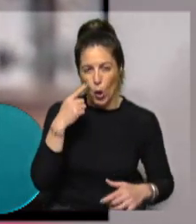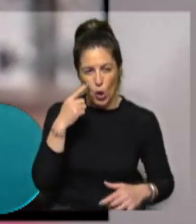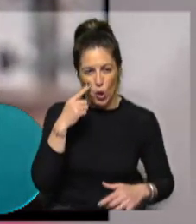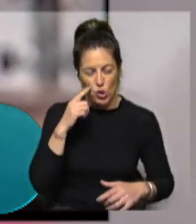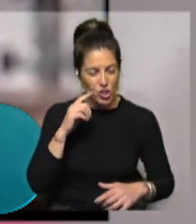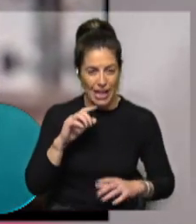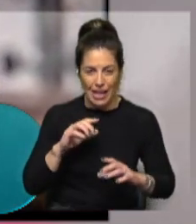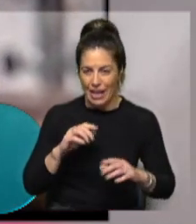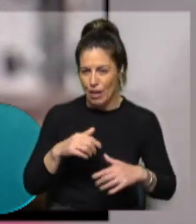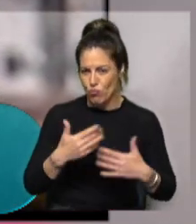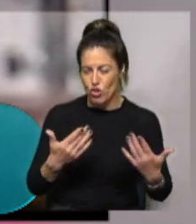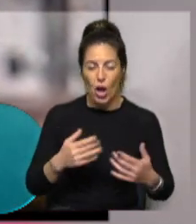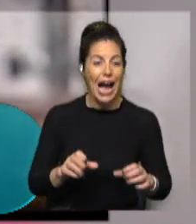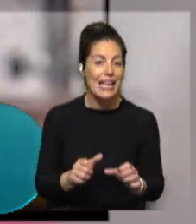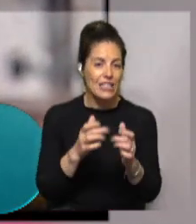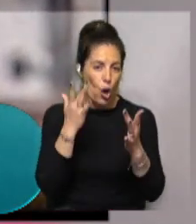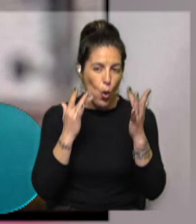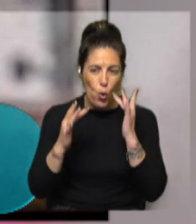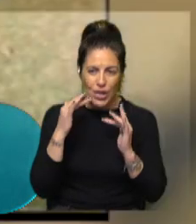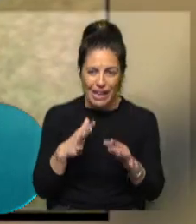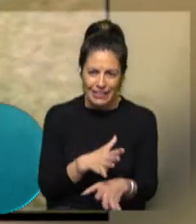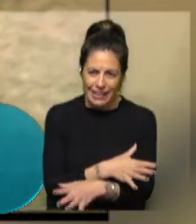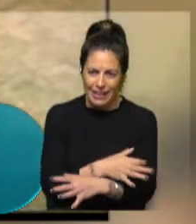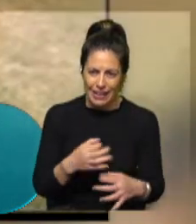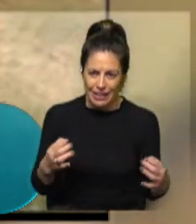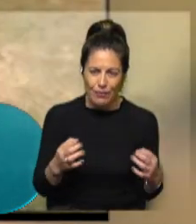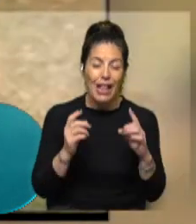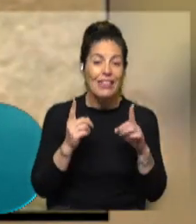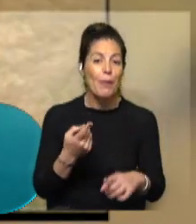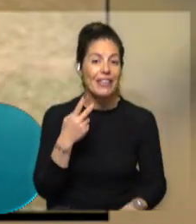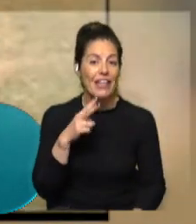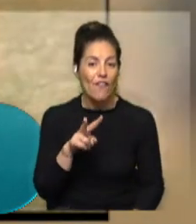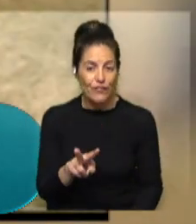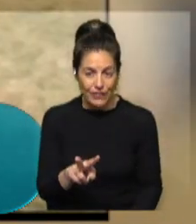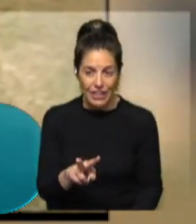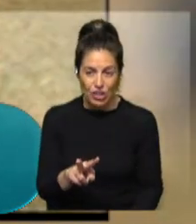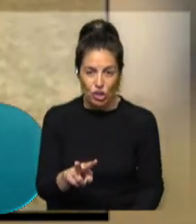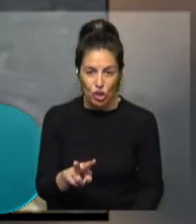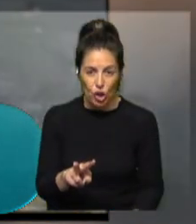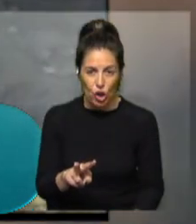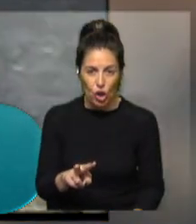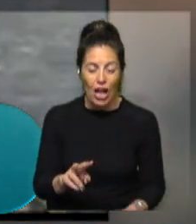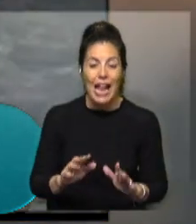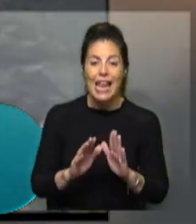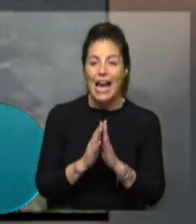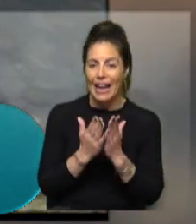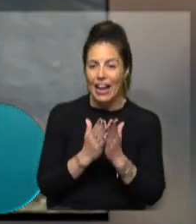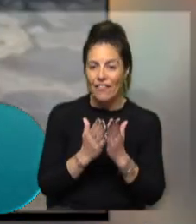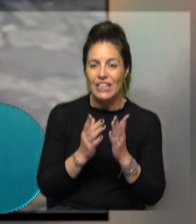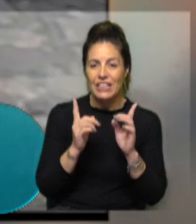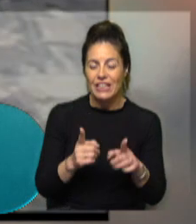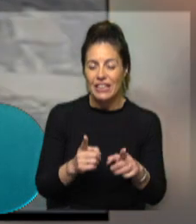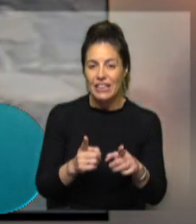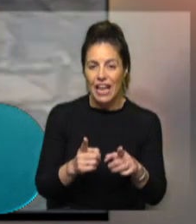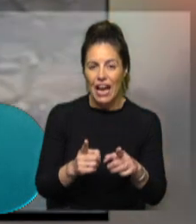un genio, hace un arte increíble. Bueno, también están viendo tomas de la revista de Carnaval Tabú, que va a estar participando,